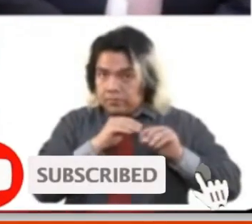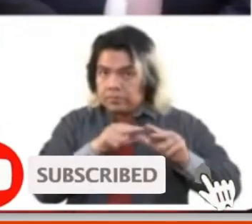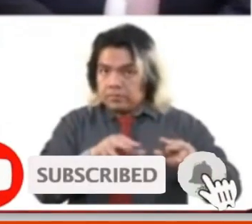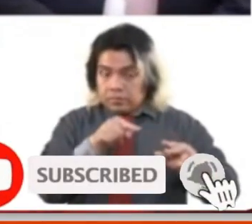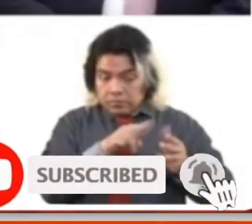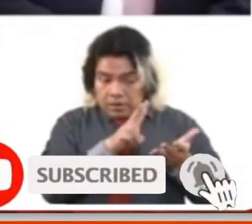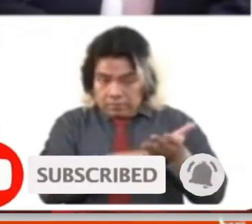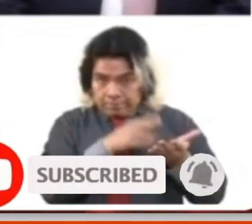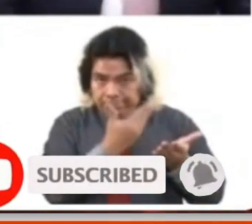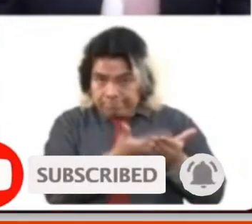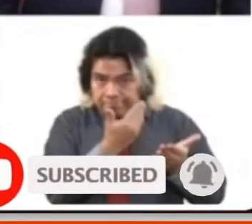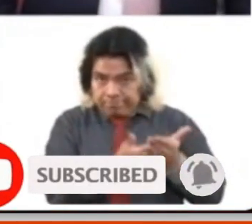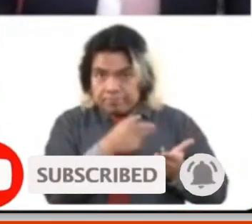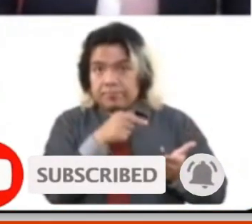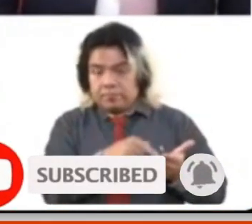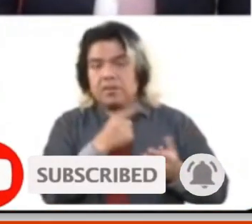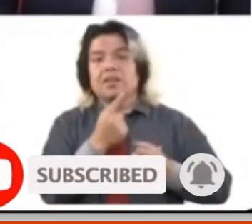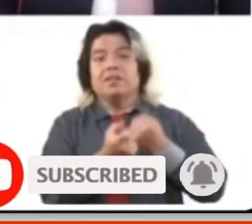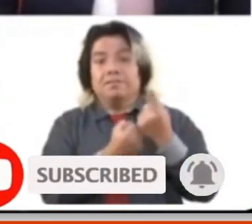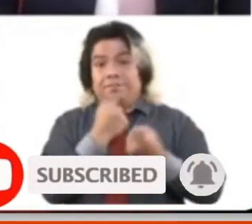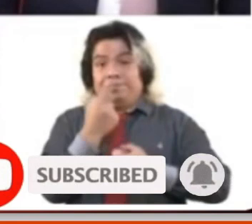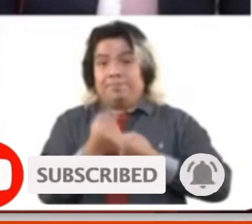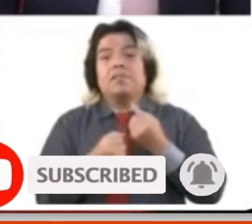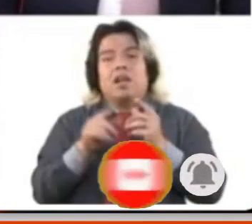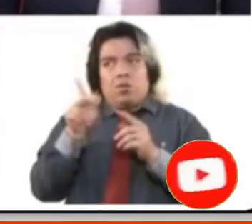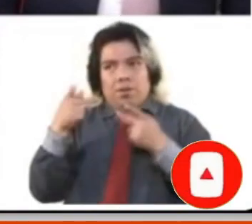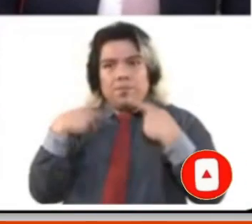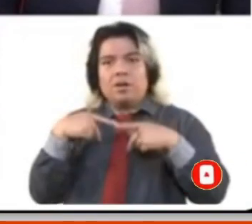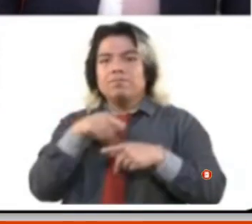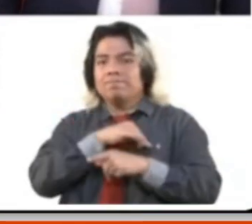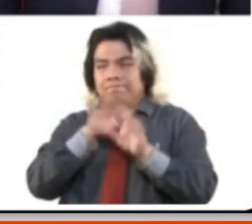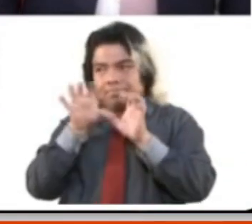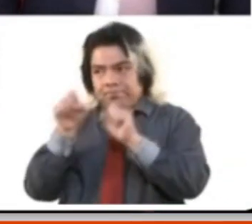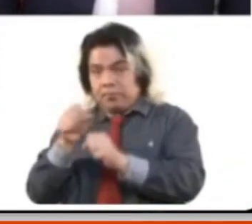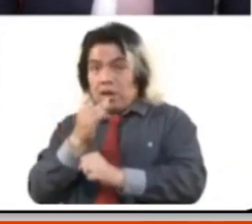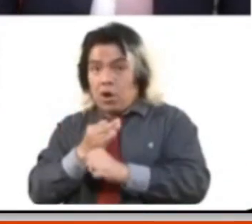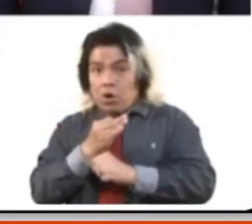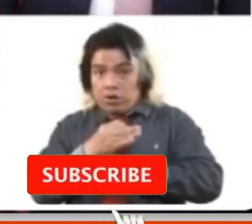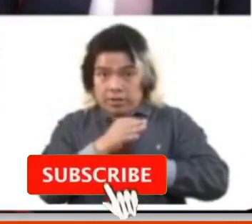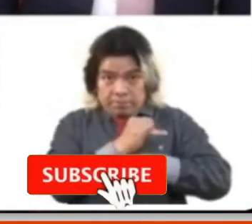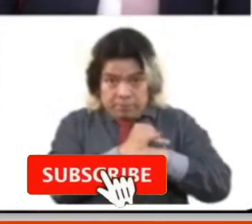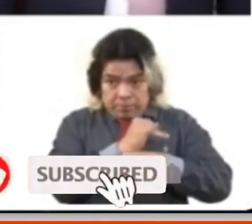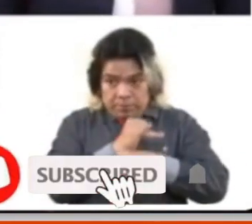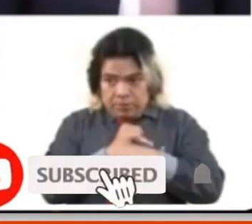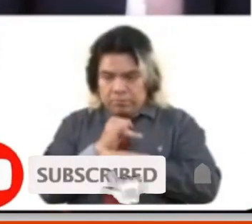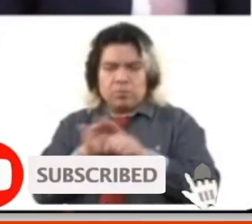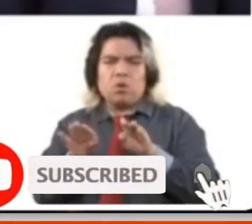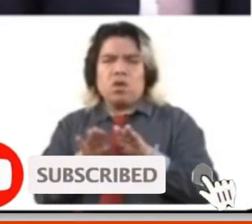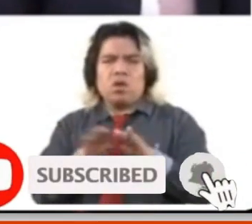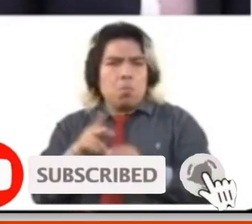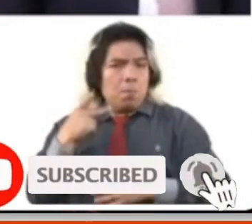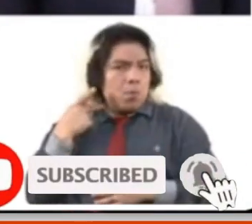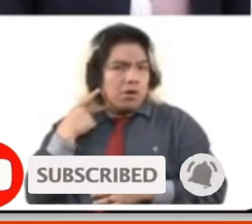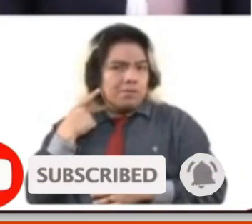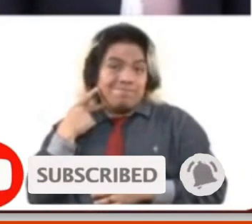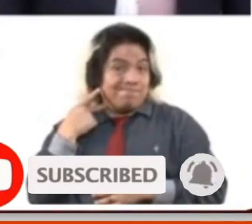suficientes pruebas para poder hacer la detención y está investigando. Entonces este no tiene que ver con un asunto político, es un